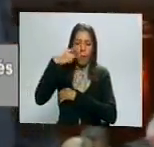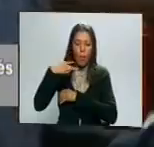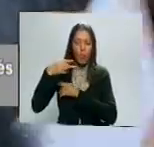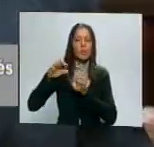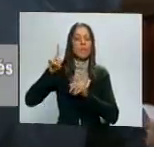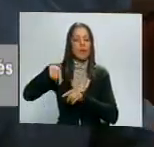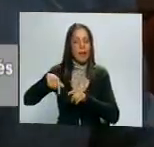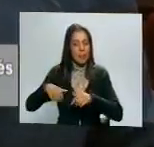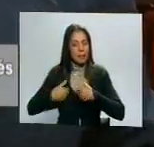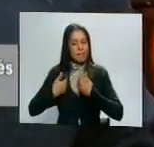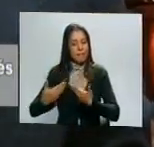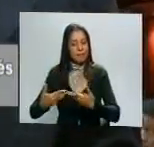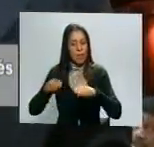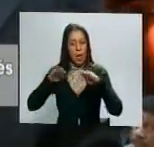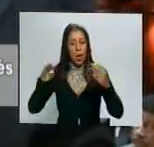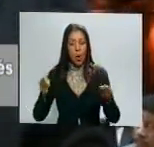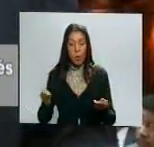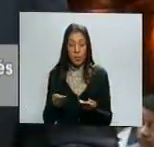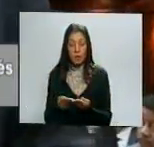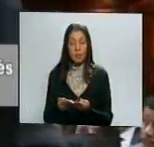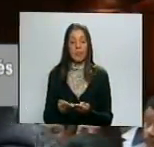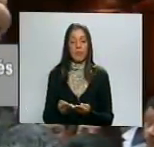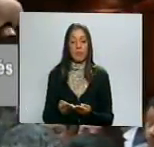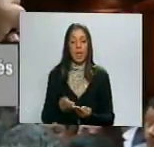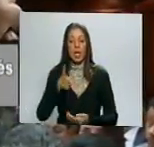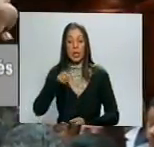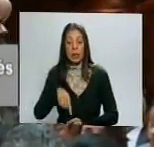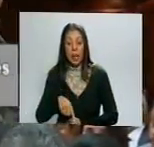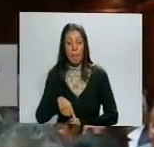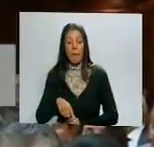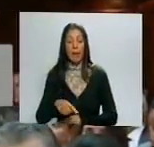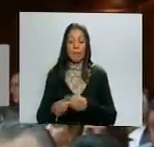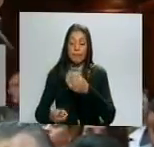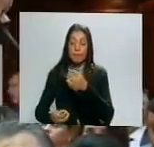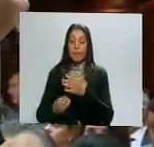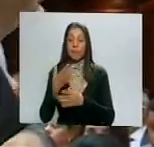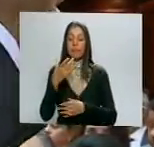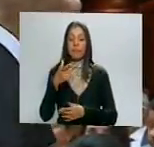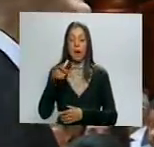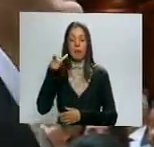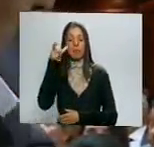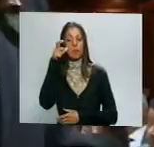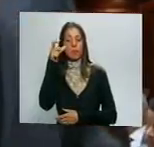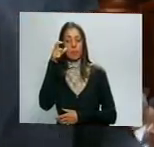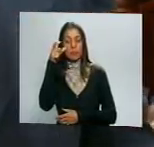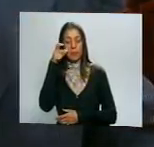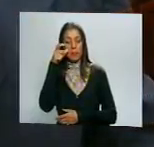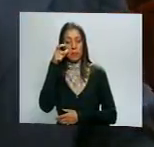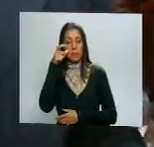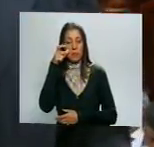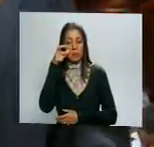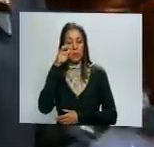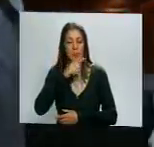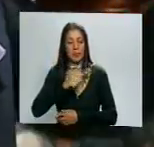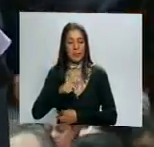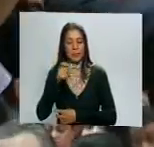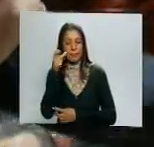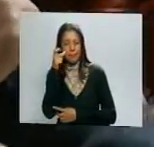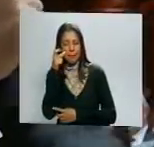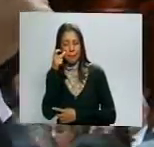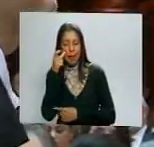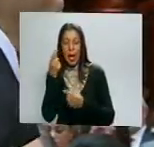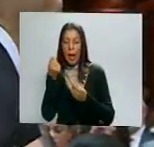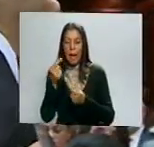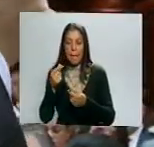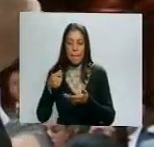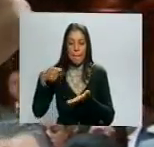Pero le otorga la función de fiscalización, de coadyuvar las tareas de fiscalización en materia de precios en